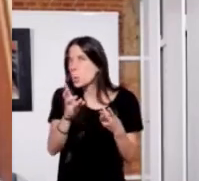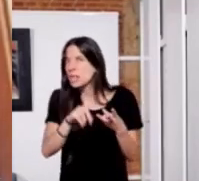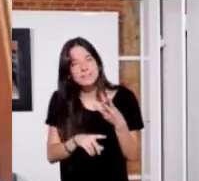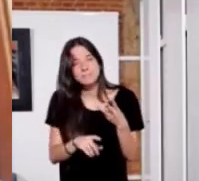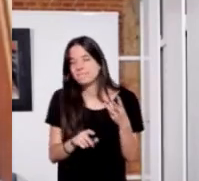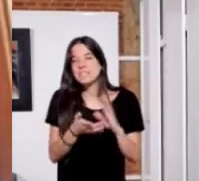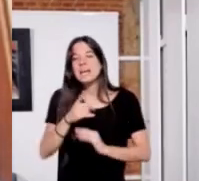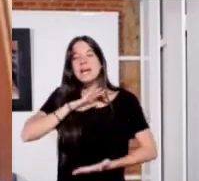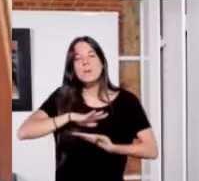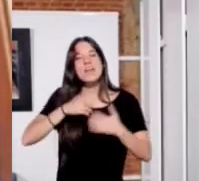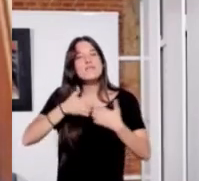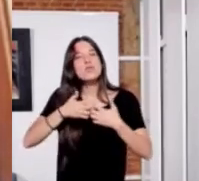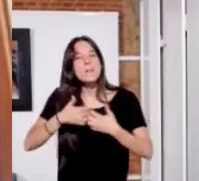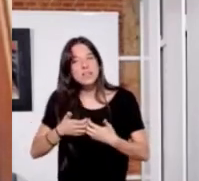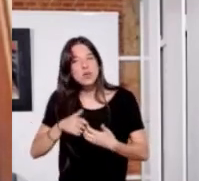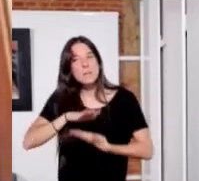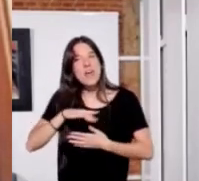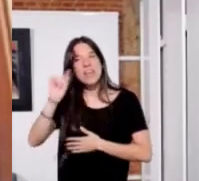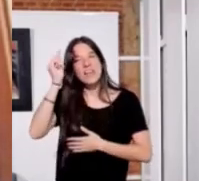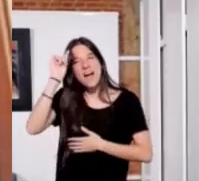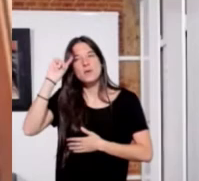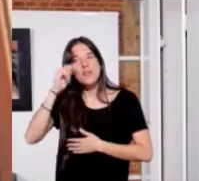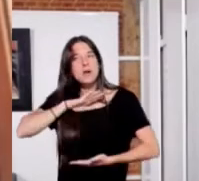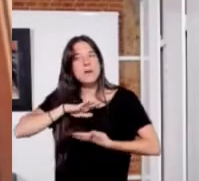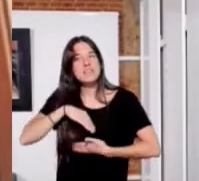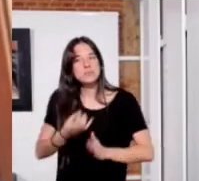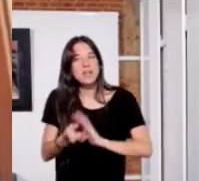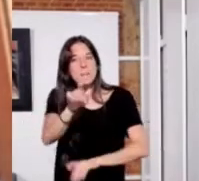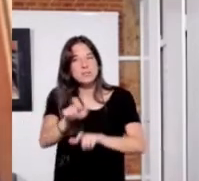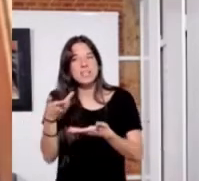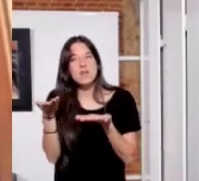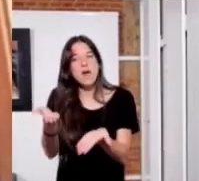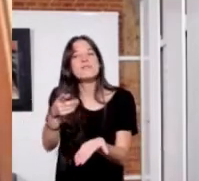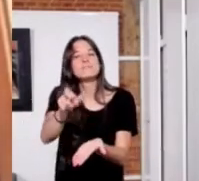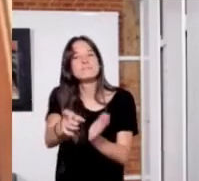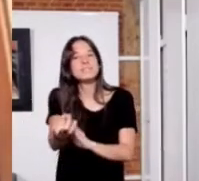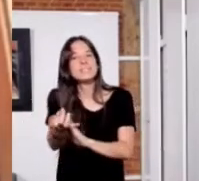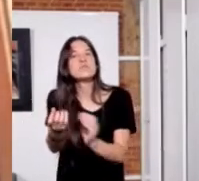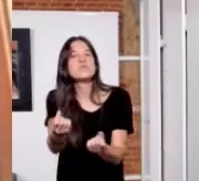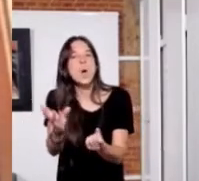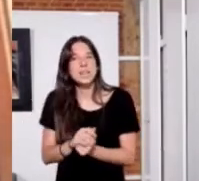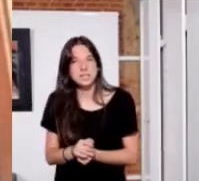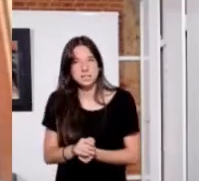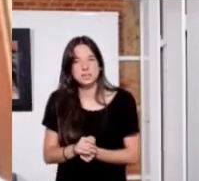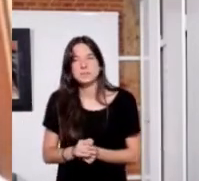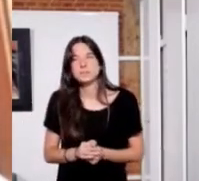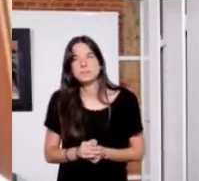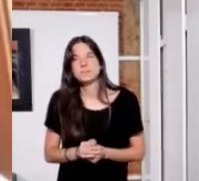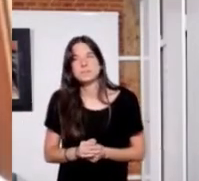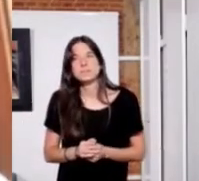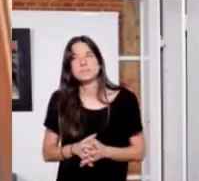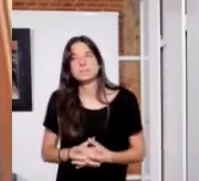de funcionamientos y de capacidades hemos generado en las personas para las cuales hacemos el voluntariado.